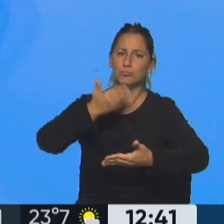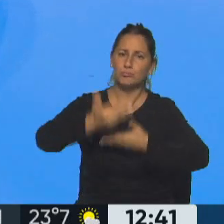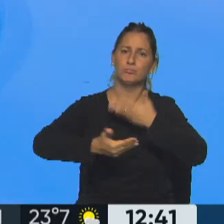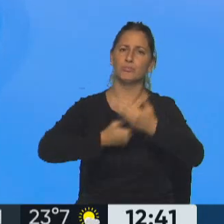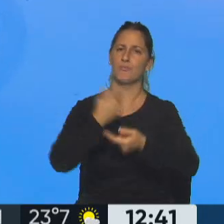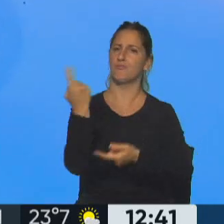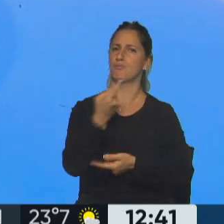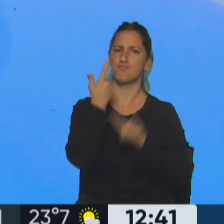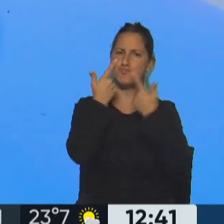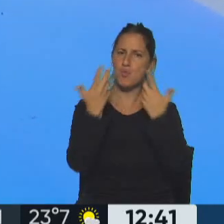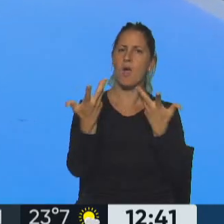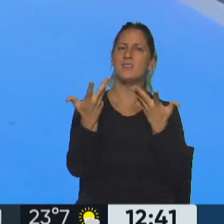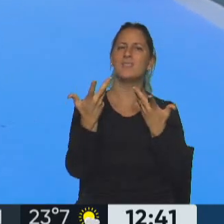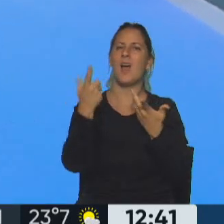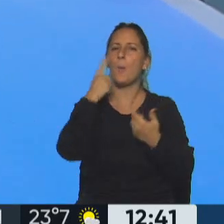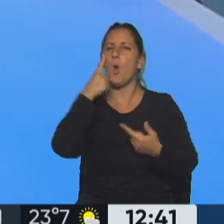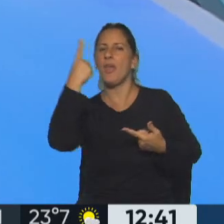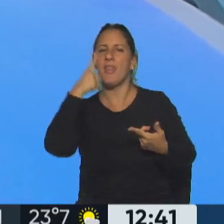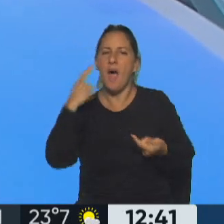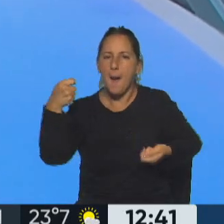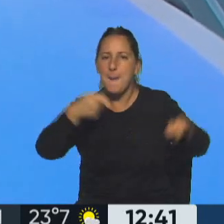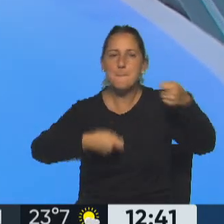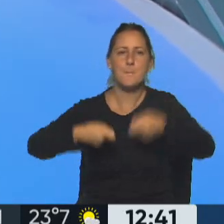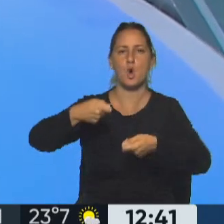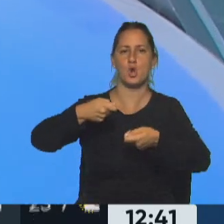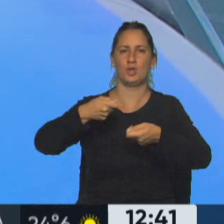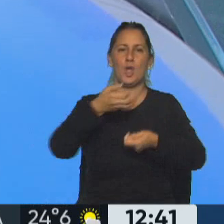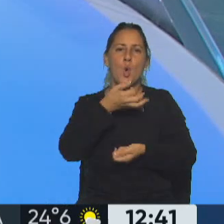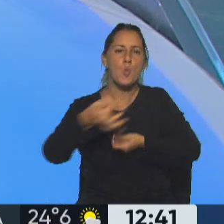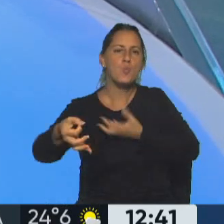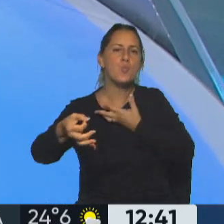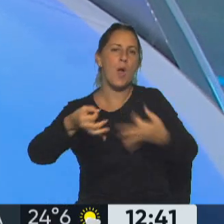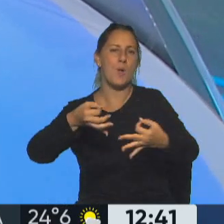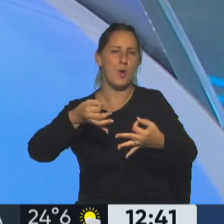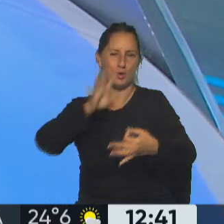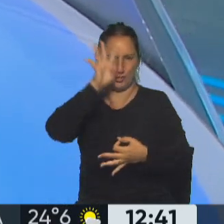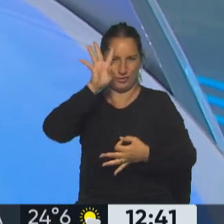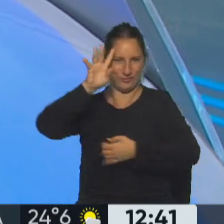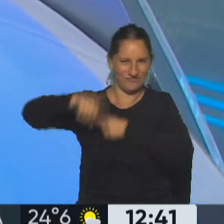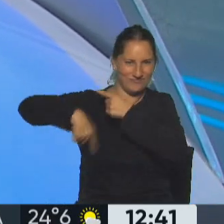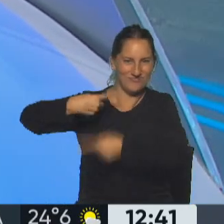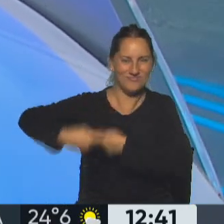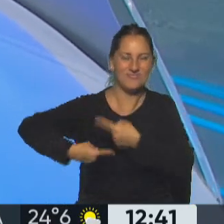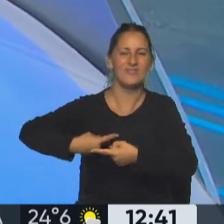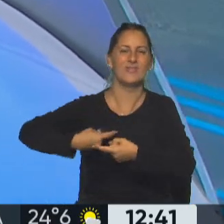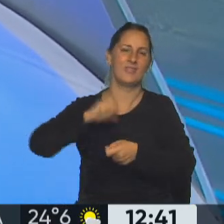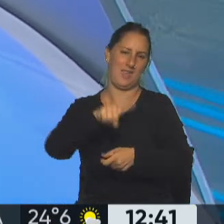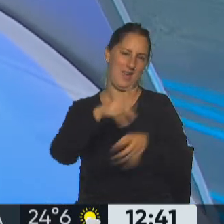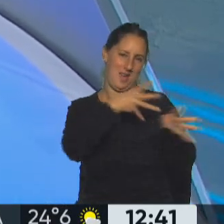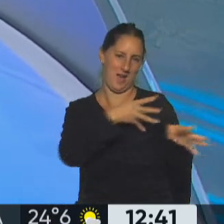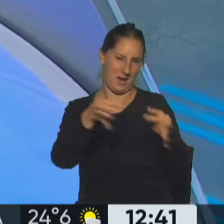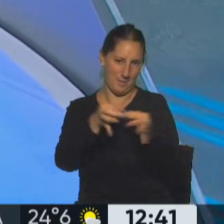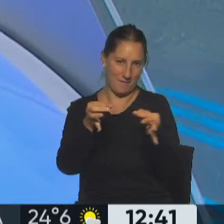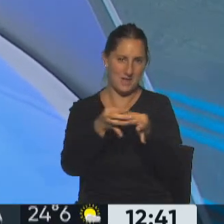visibilizan el aporte de los pueblos indígenas a en este caso la guerra de malvinas como lo sabemos en las luchas